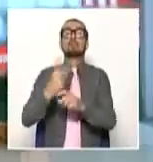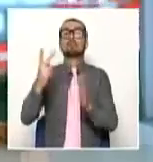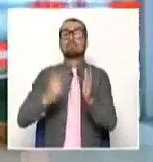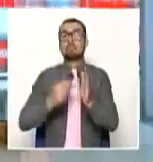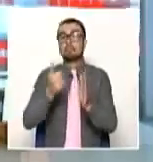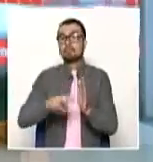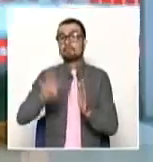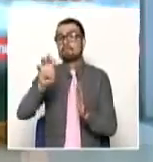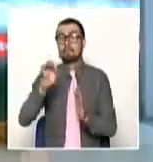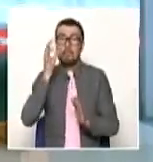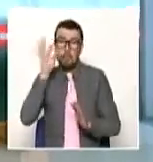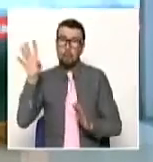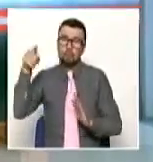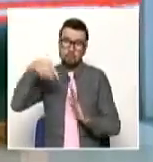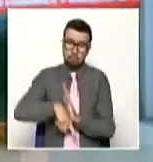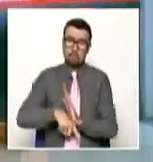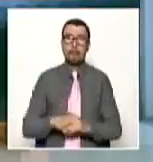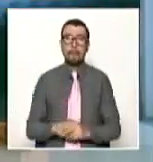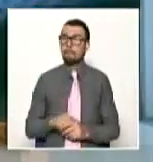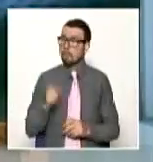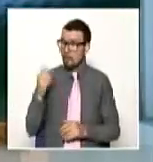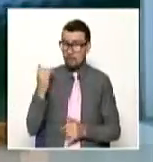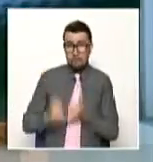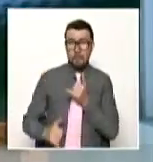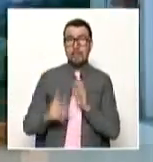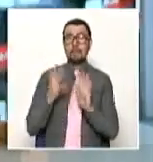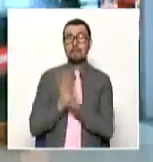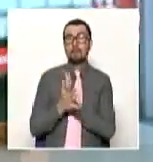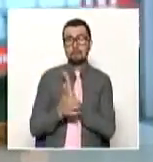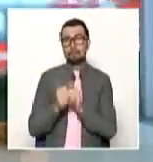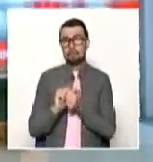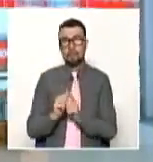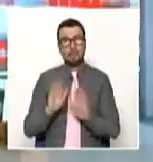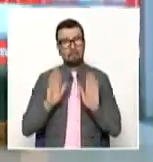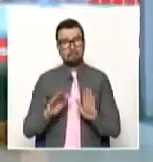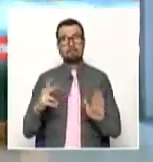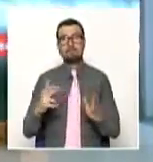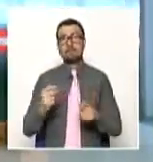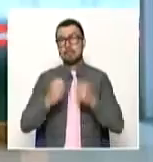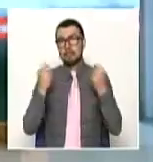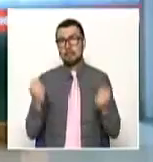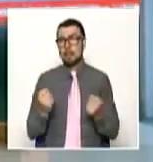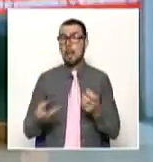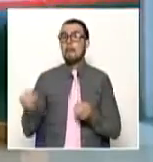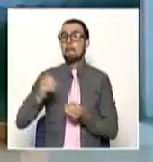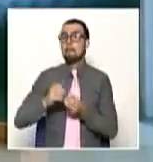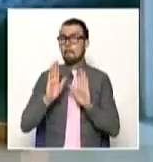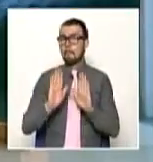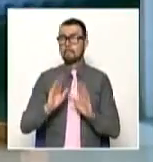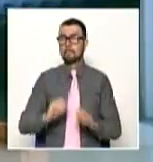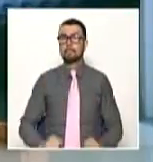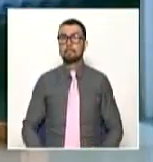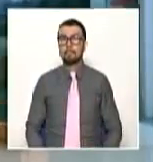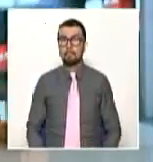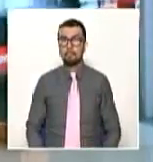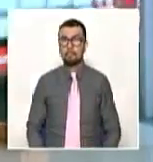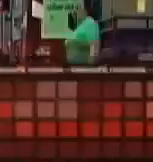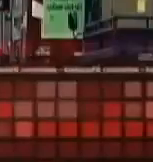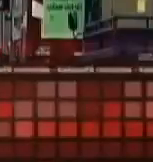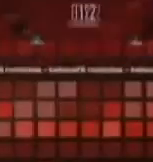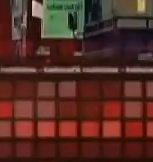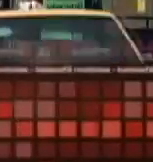muy, muy diferente. Hasta aquí la información deportiva en Telecafé Noticias, pausa comercial y ya regresamos con todos ustedes.